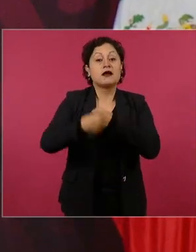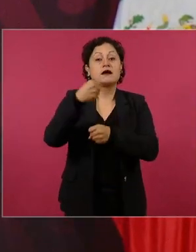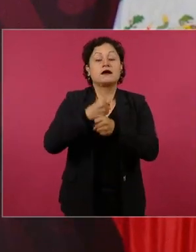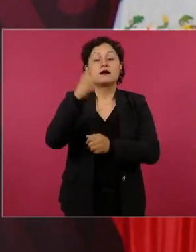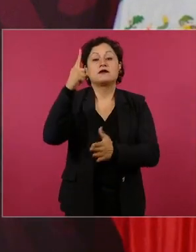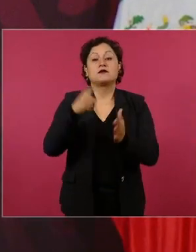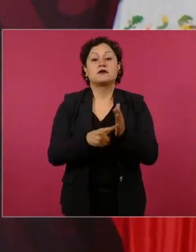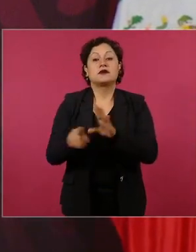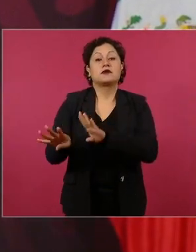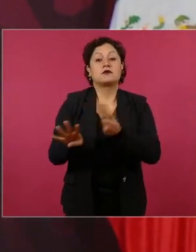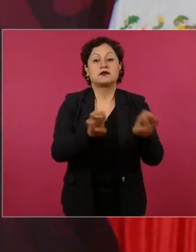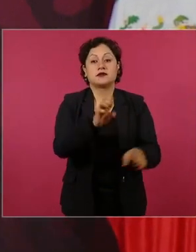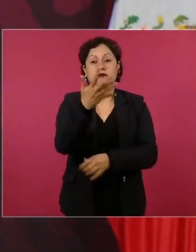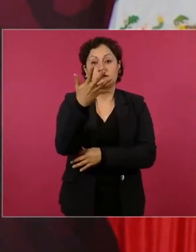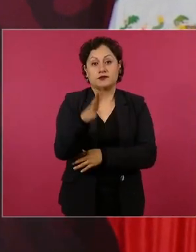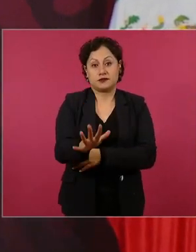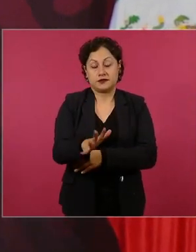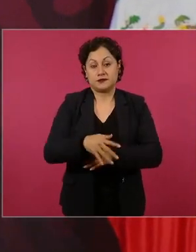1910.